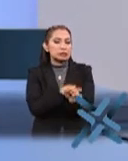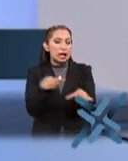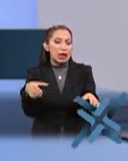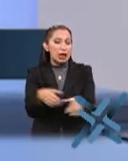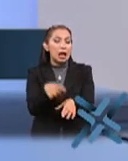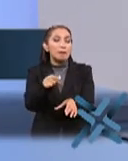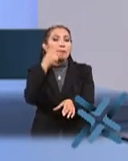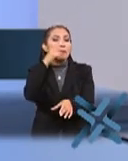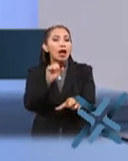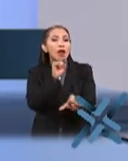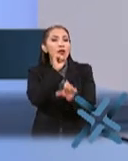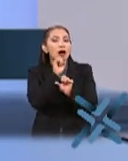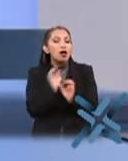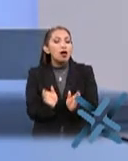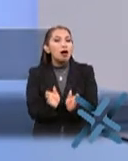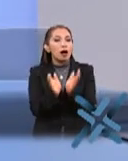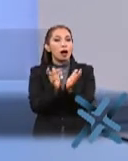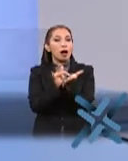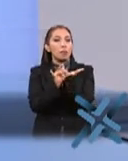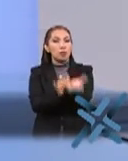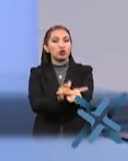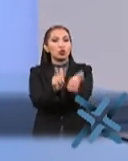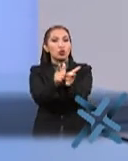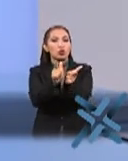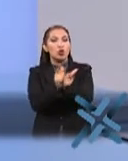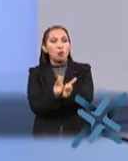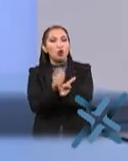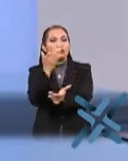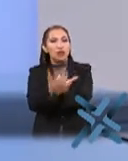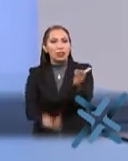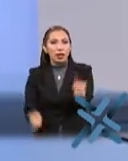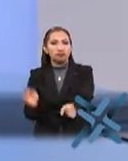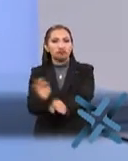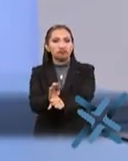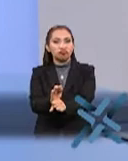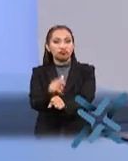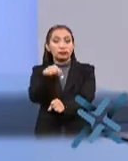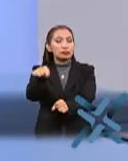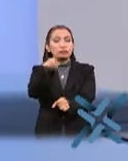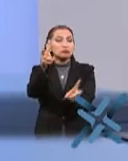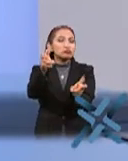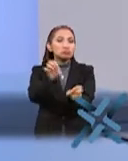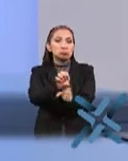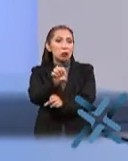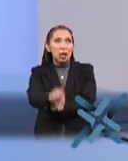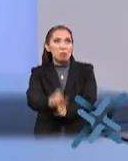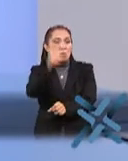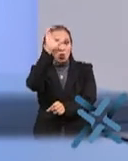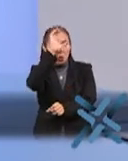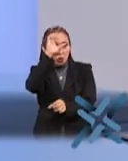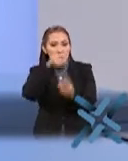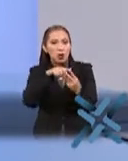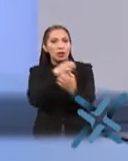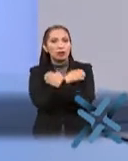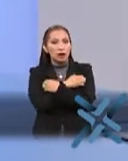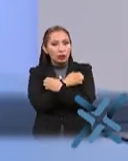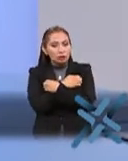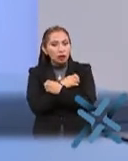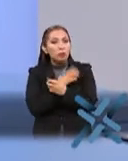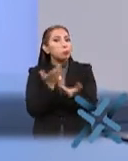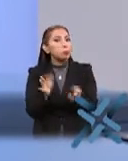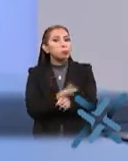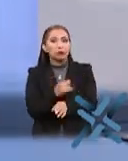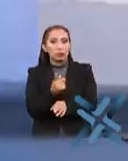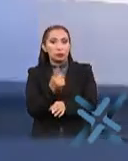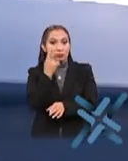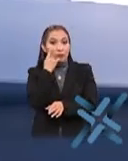la promoción de apoyo a los grupos vulnerables, a cuestiones muy importantes como son la cultura, la educación. ¿Por qué?